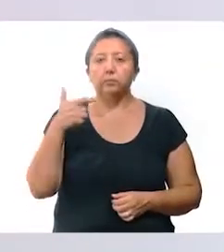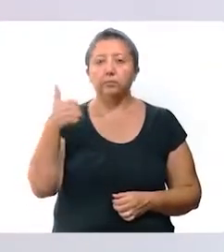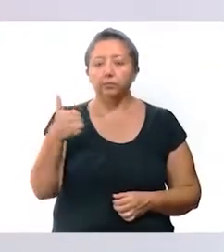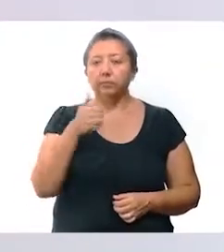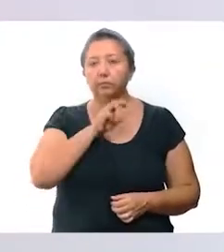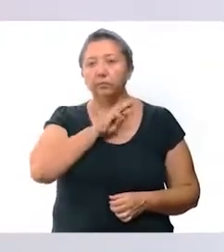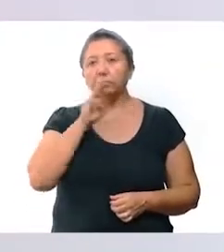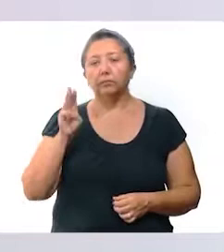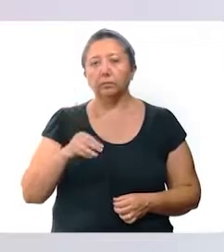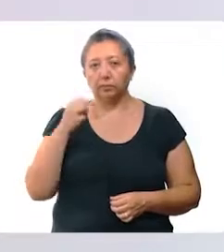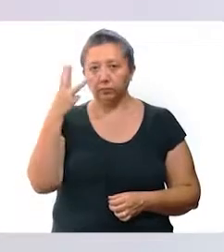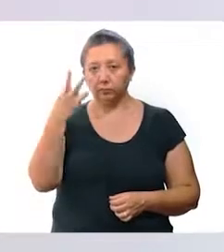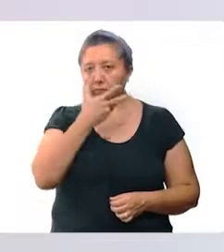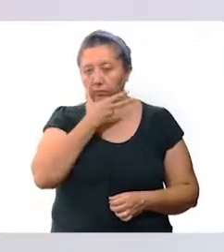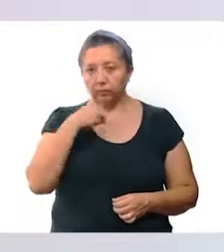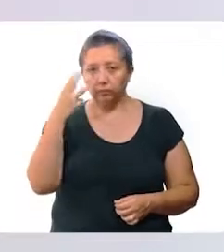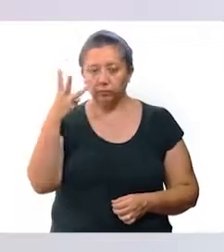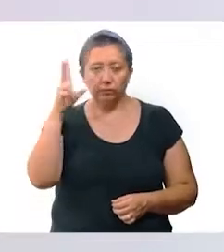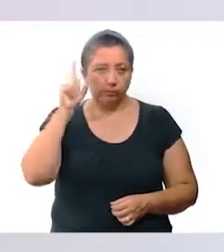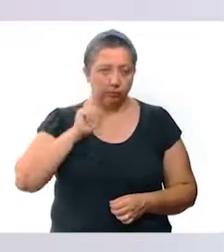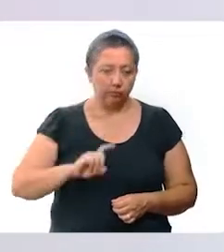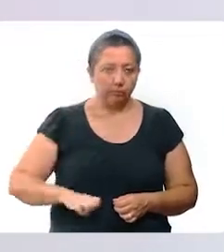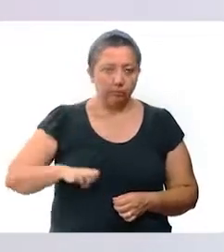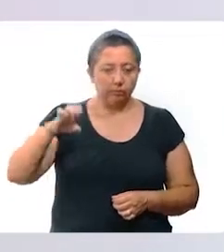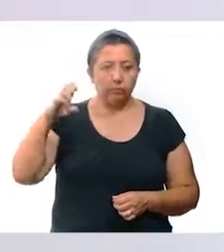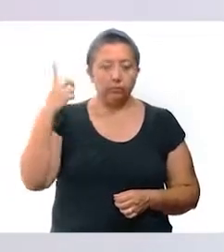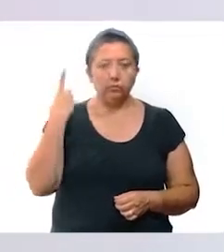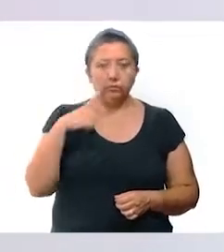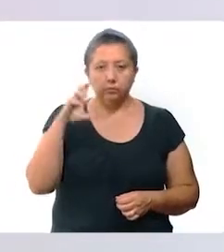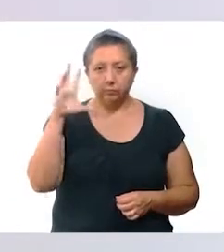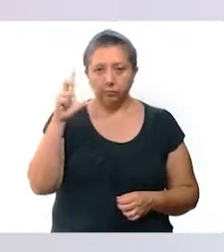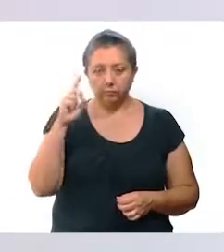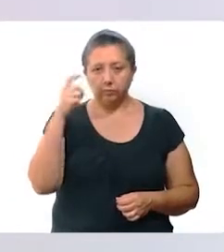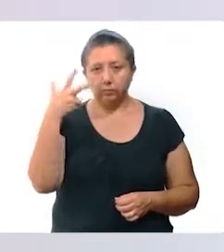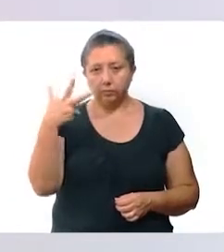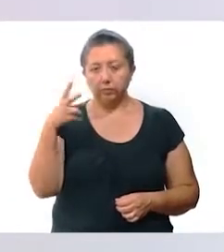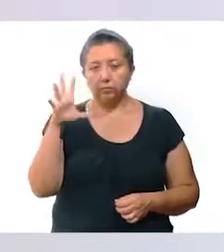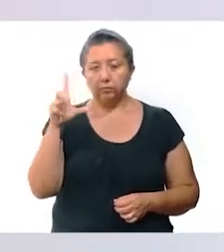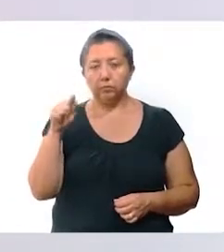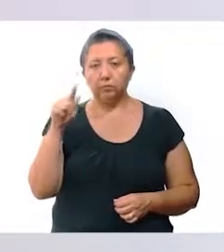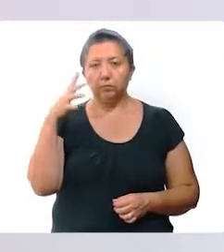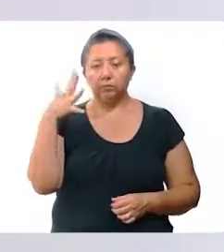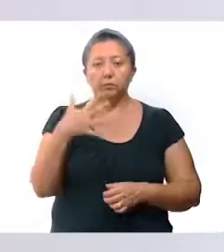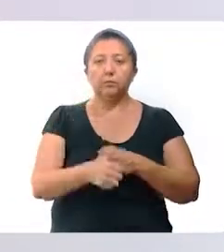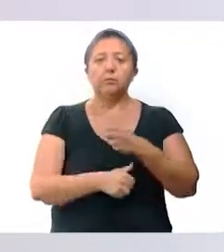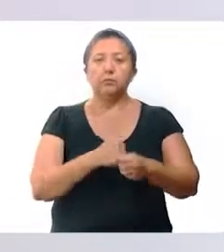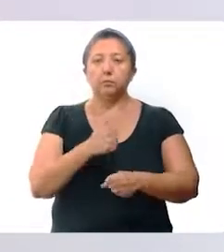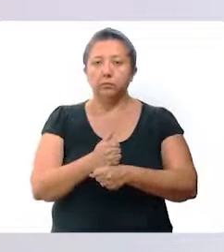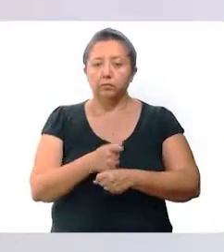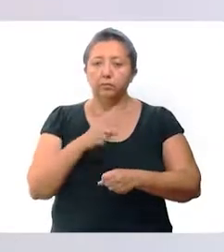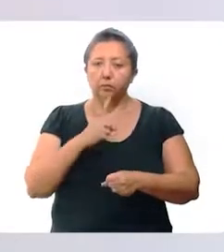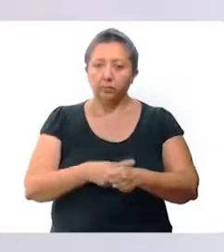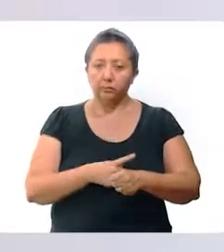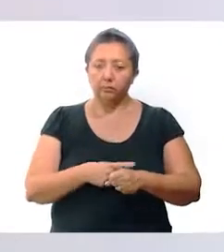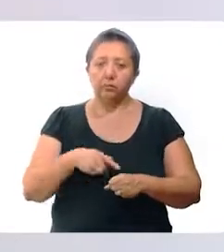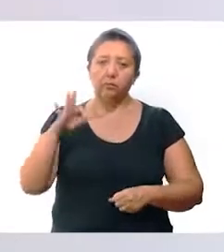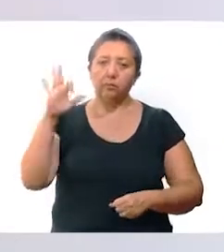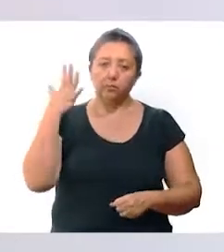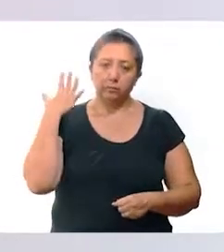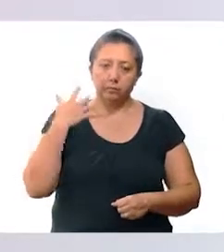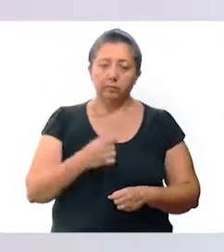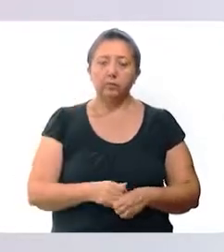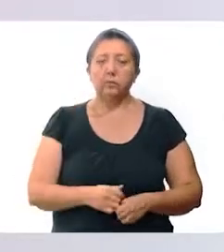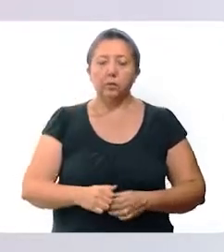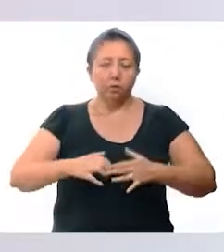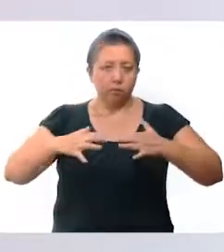6 fallecimientos. Son 3 hombres y 3 mujeres de un rango de edad de 38 a 75 años. Sus principales enfermedades